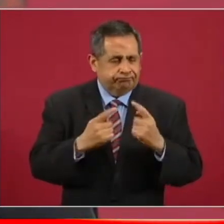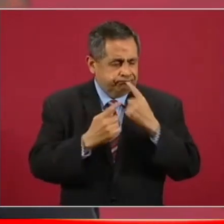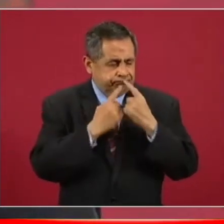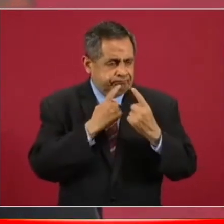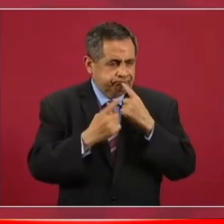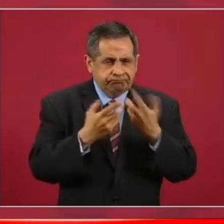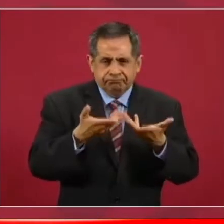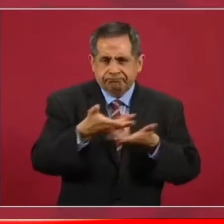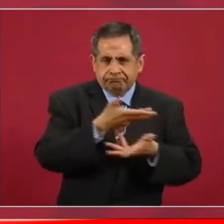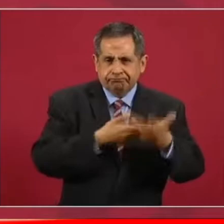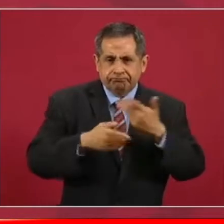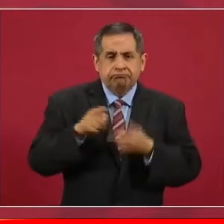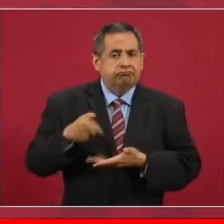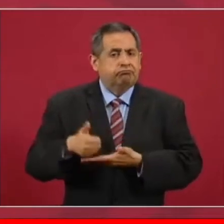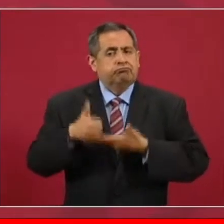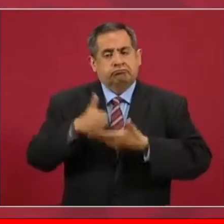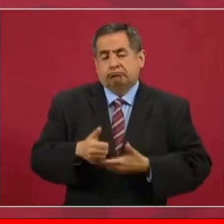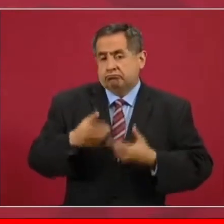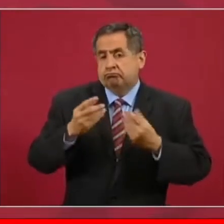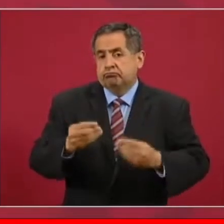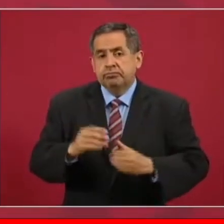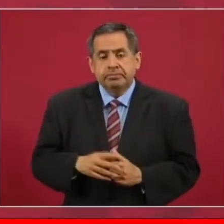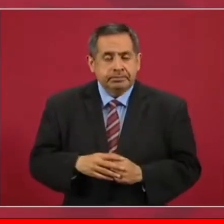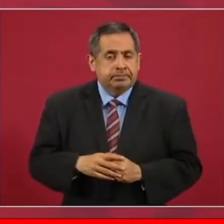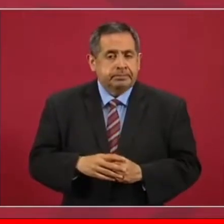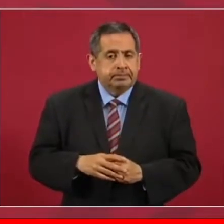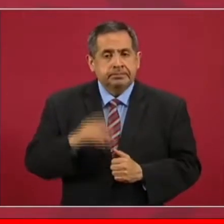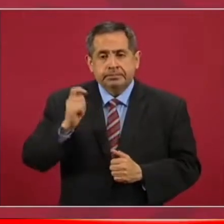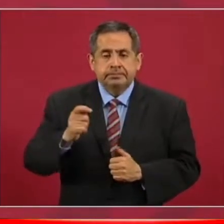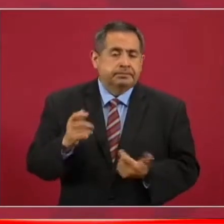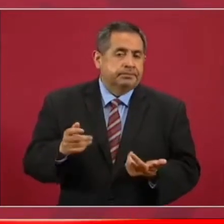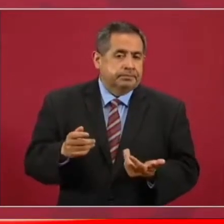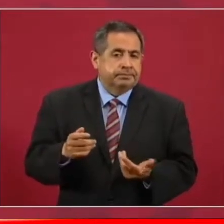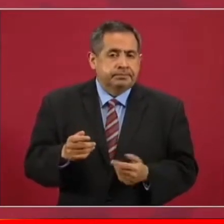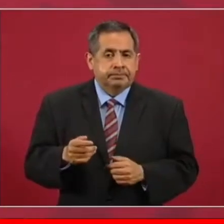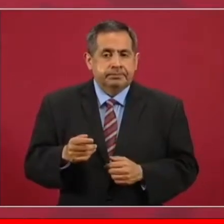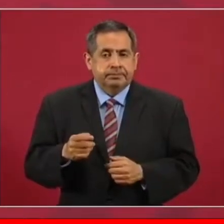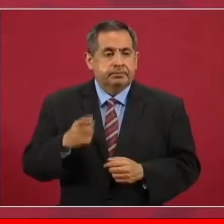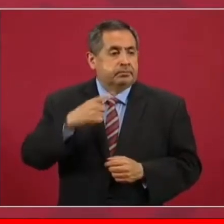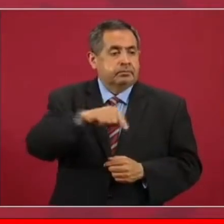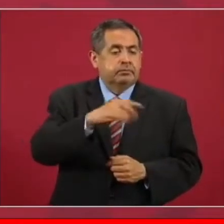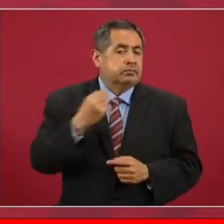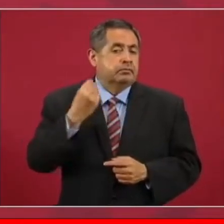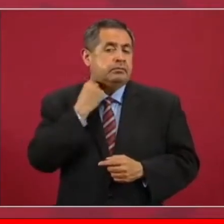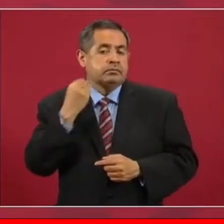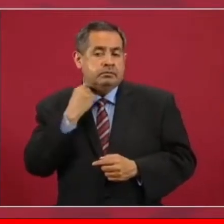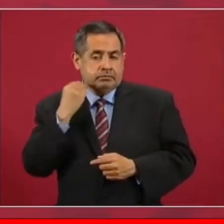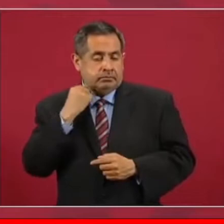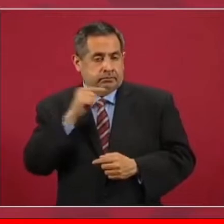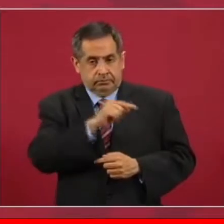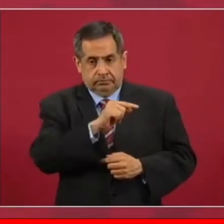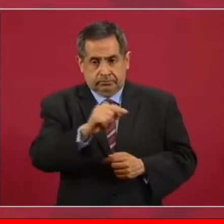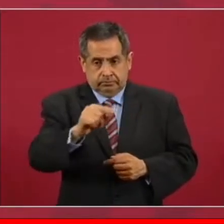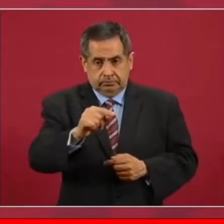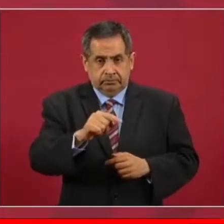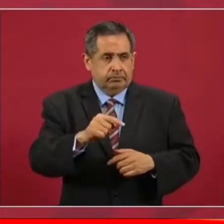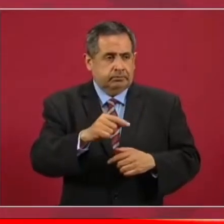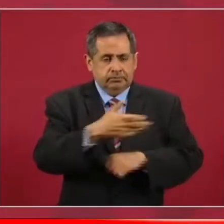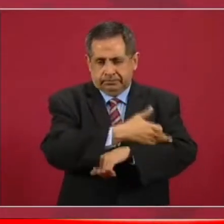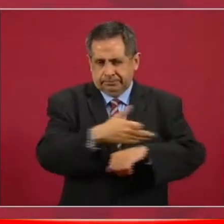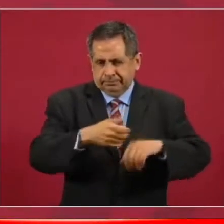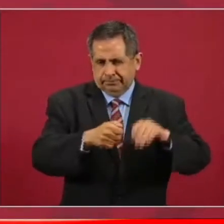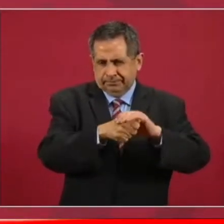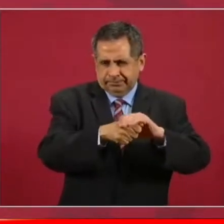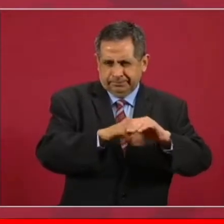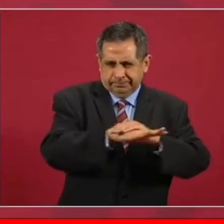ha estado ayudando mucho, los abogados de los familiares